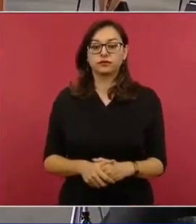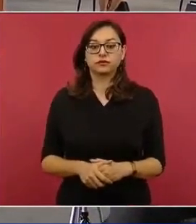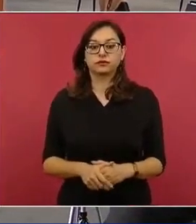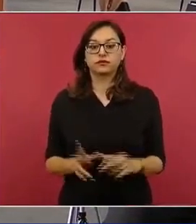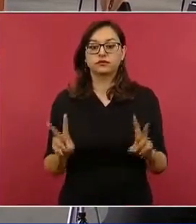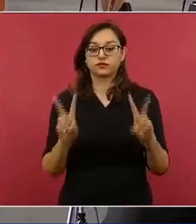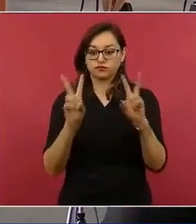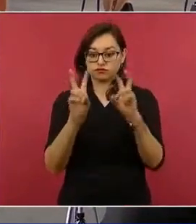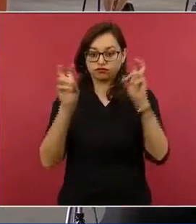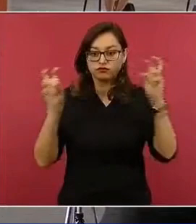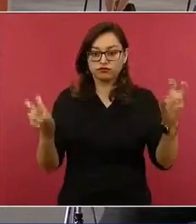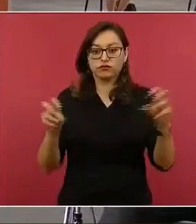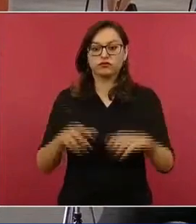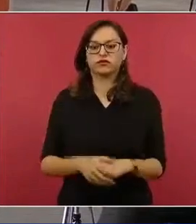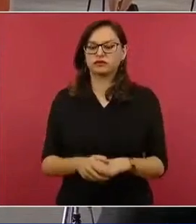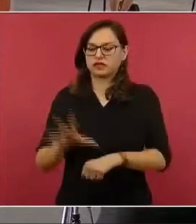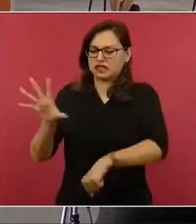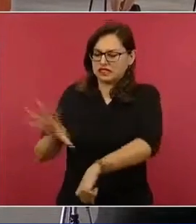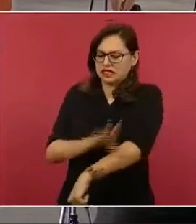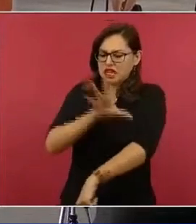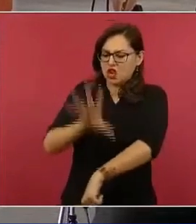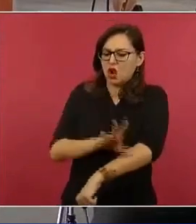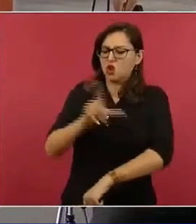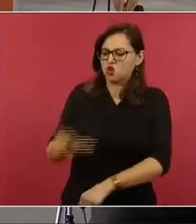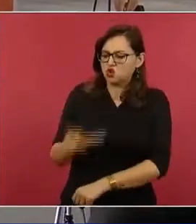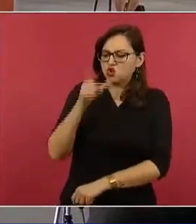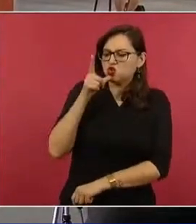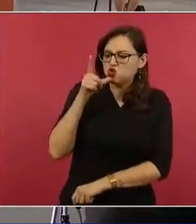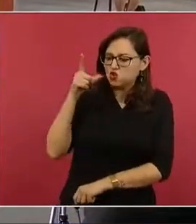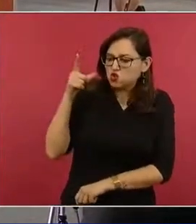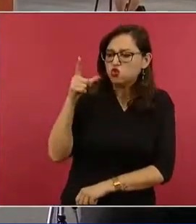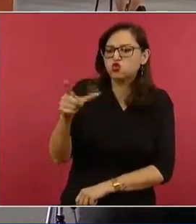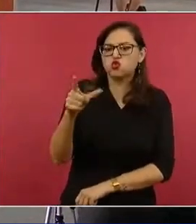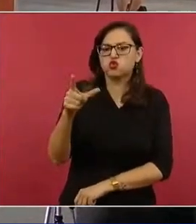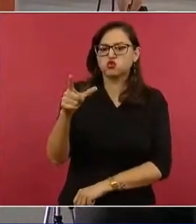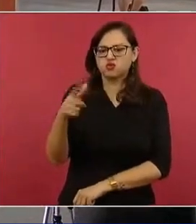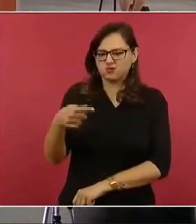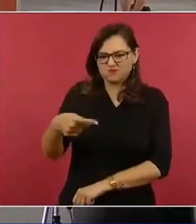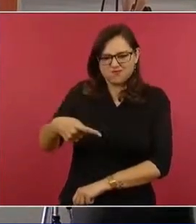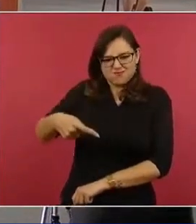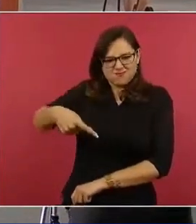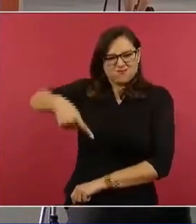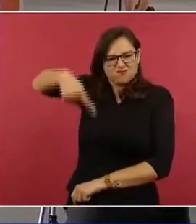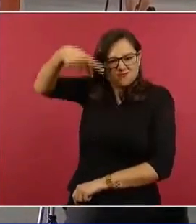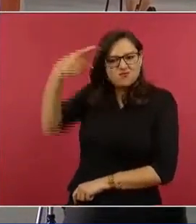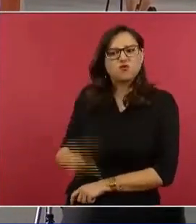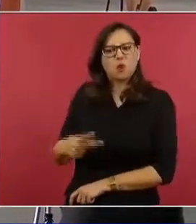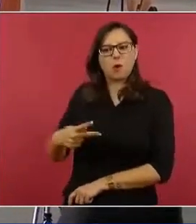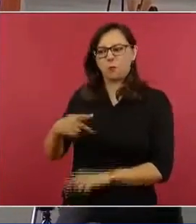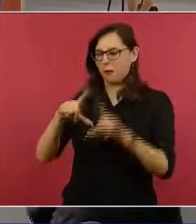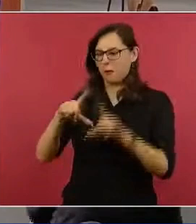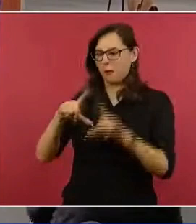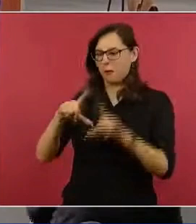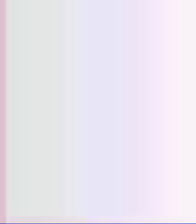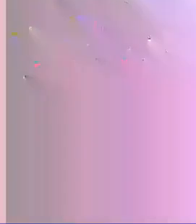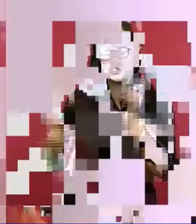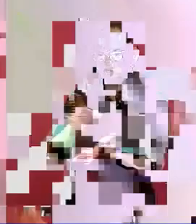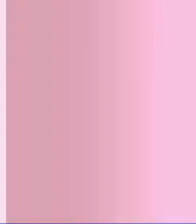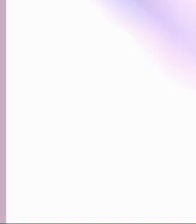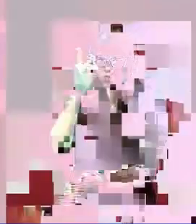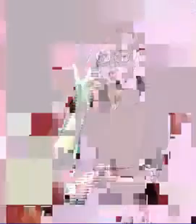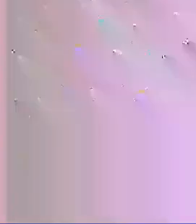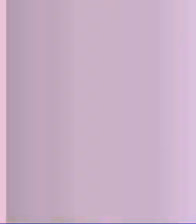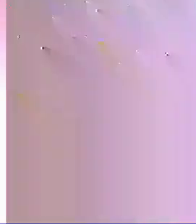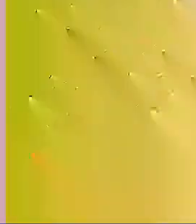Les devuelvo la energía eléctrica que es de la exclusiva propiedad de la nación.